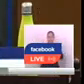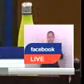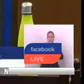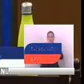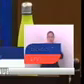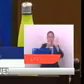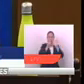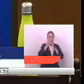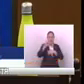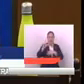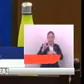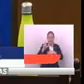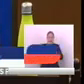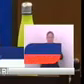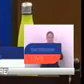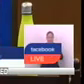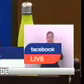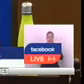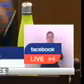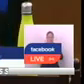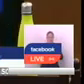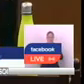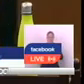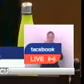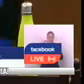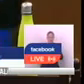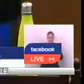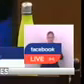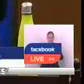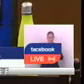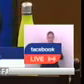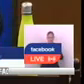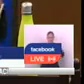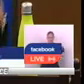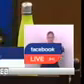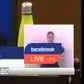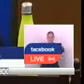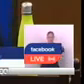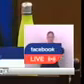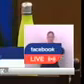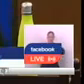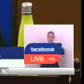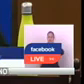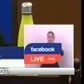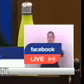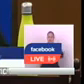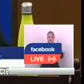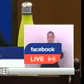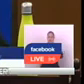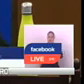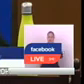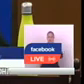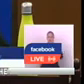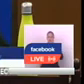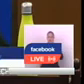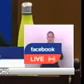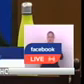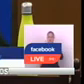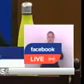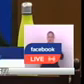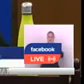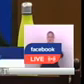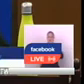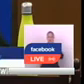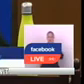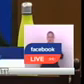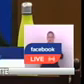jueves 6 de julio y lo estamos haciendo el día de ahora, para que haya tiempo de planificar, en donde siempre se